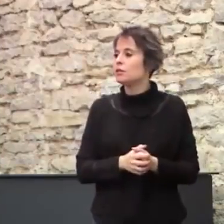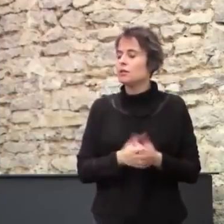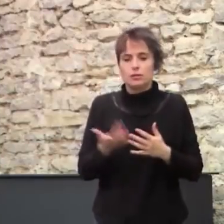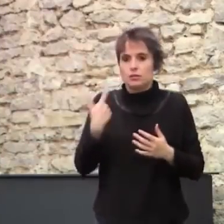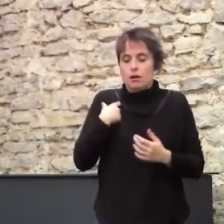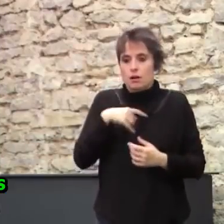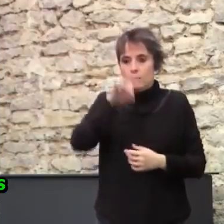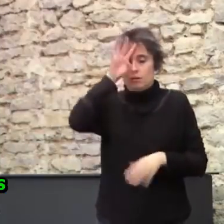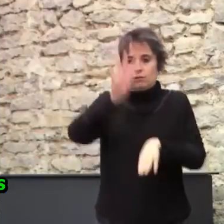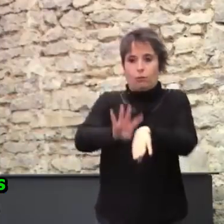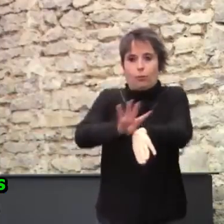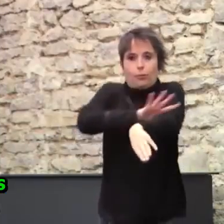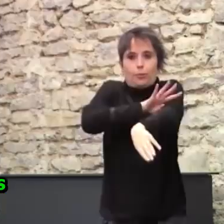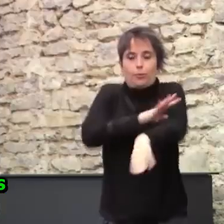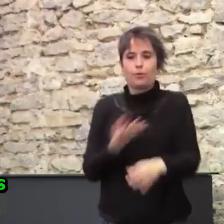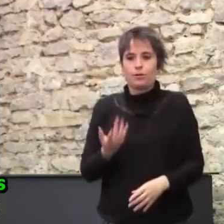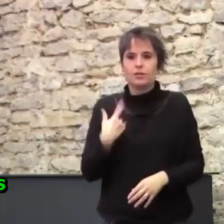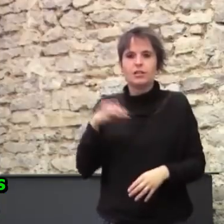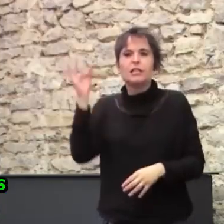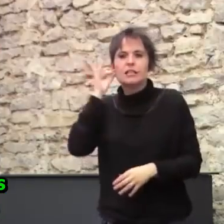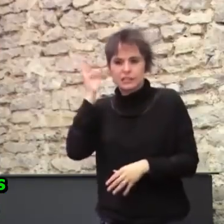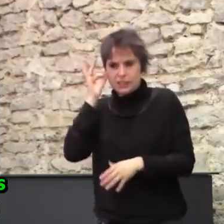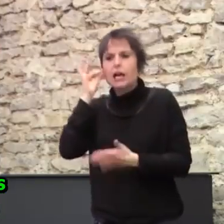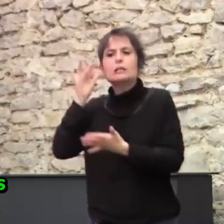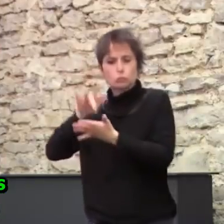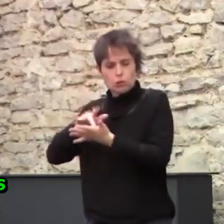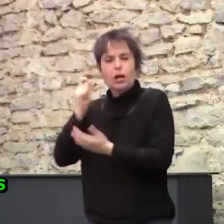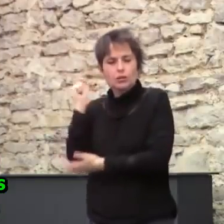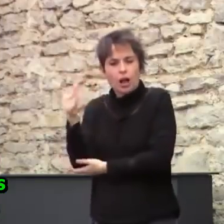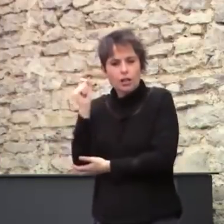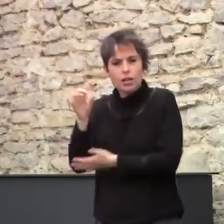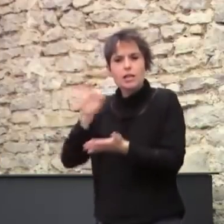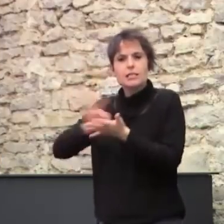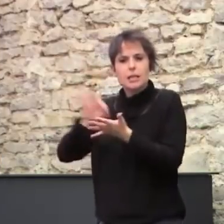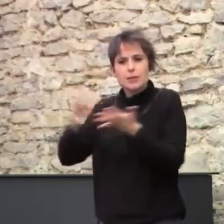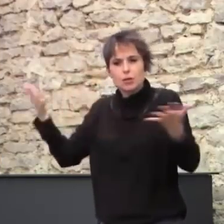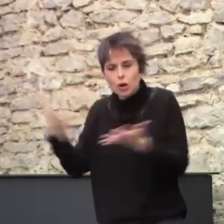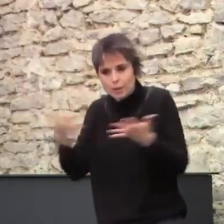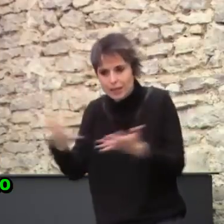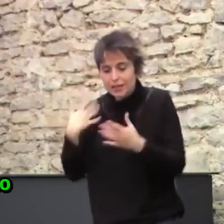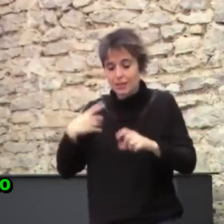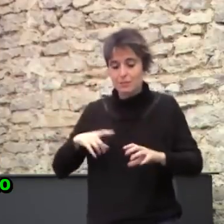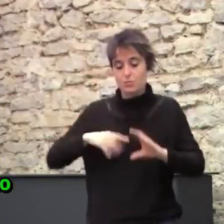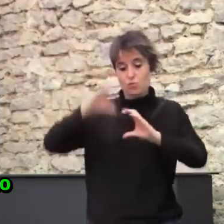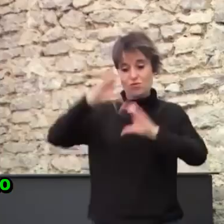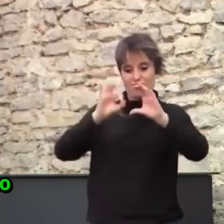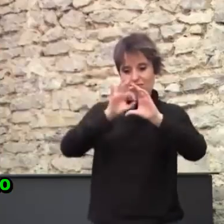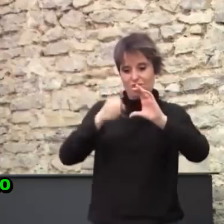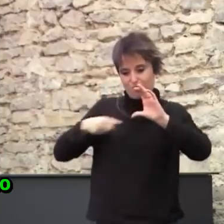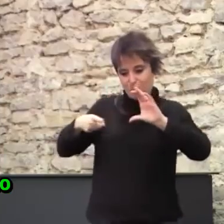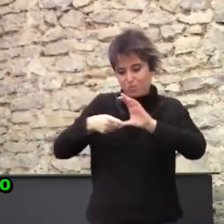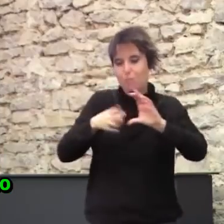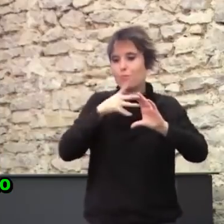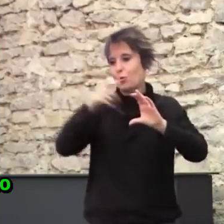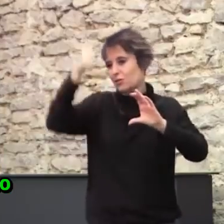El dato es escalofriante. Hay muchas chicas que están en los servicios de emergencia de los hospitales con el ano desgarrado porque a su chico